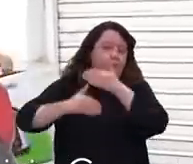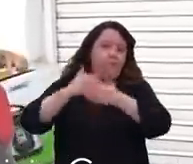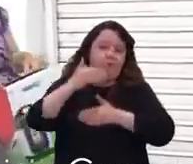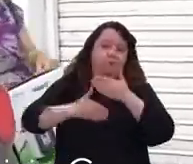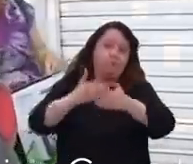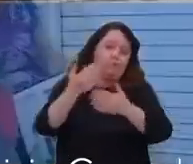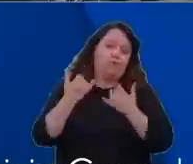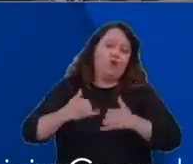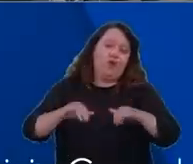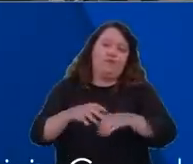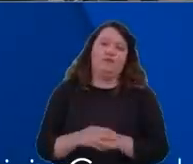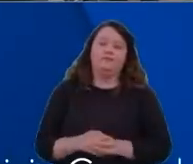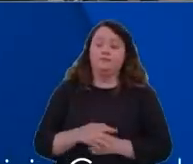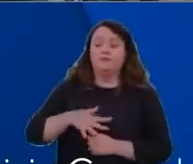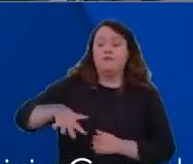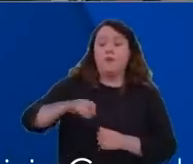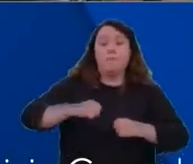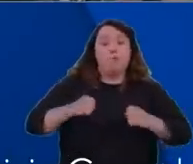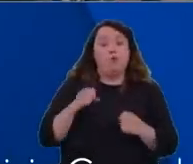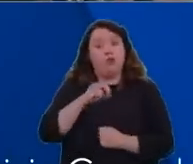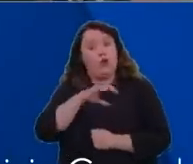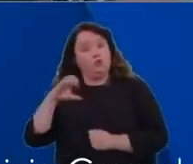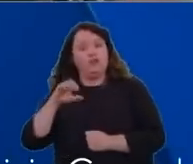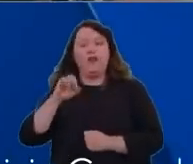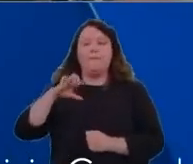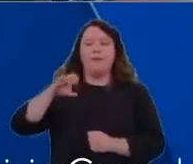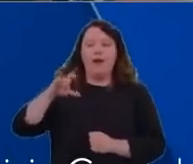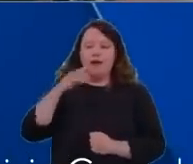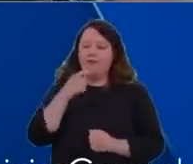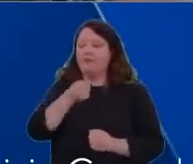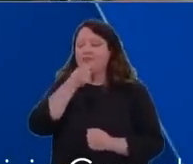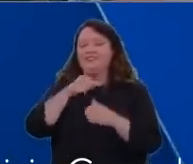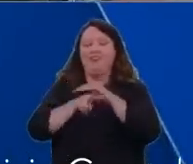su contra. Información desde el occidente de Bogotá, Pablo Arango Robledo, Noticias Caracol.